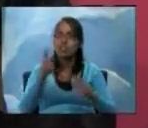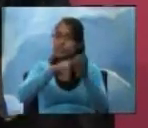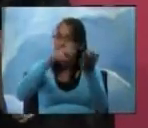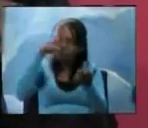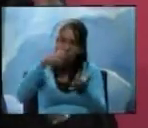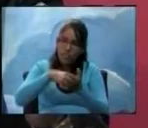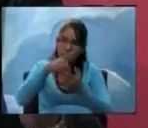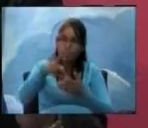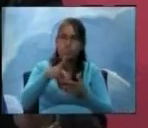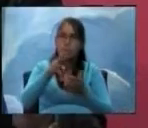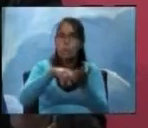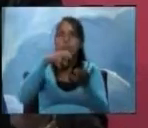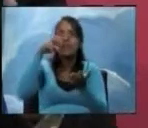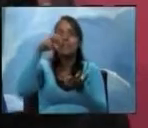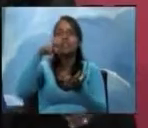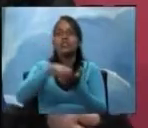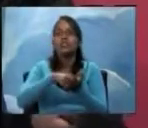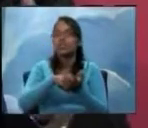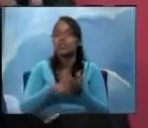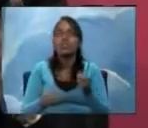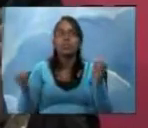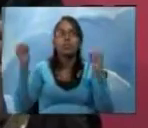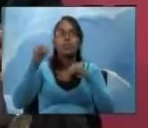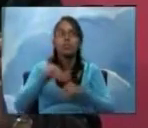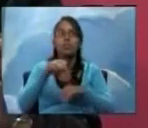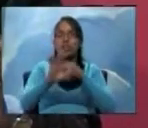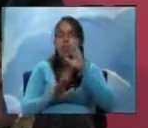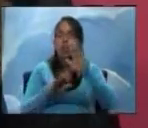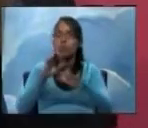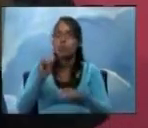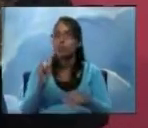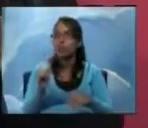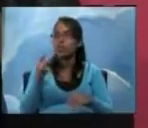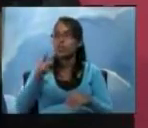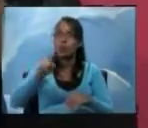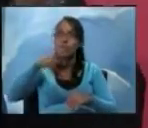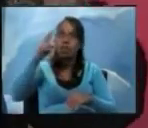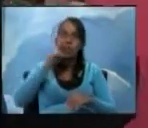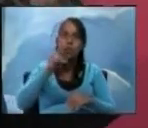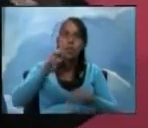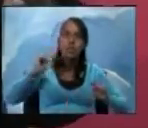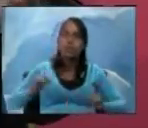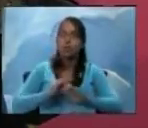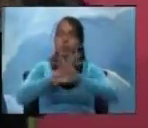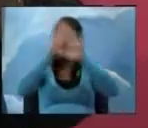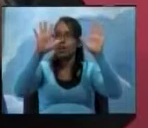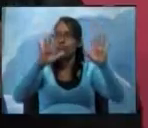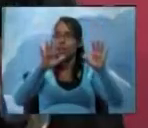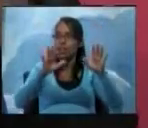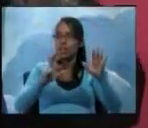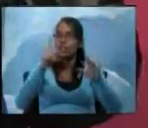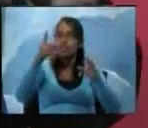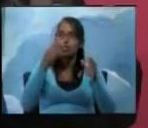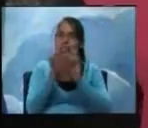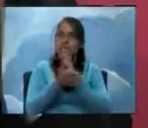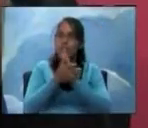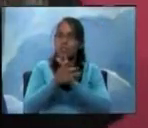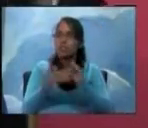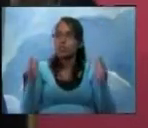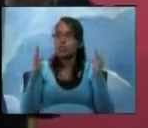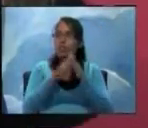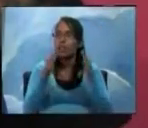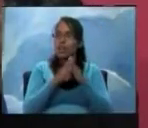tomó la actitud de humillación, se postró ante los pies de Jesús. Usted cuando vea esos milagros, esos prodigios en las campañas, cerca de su hogar, cerca de su